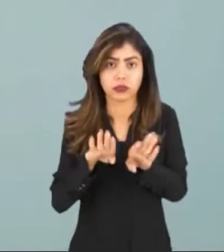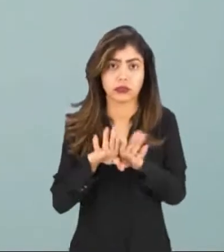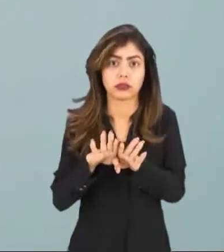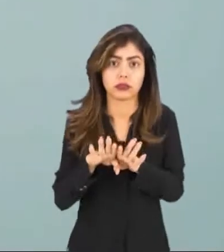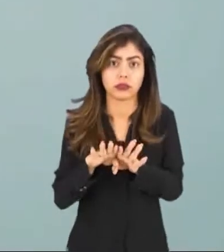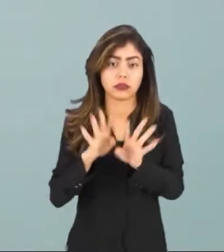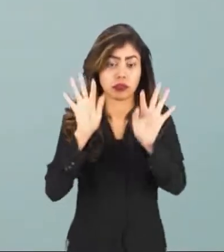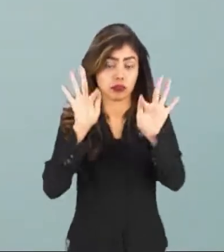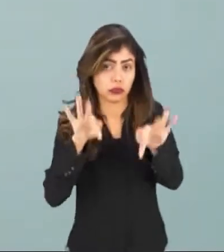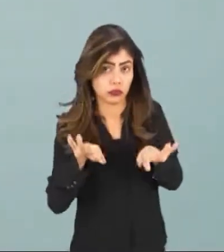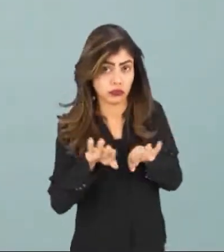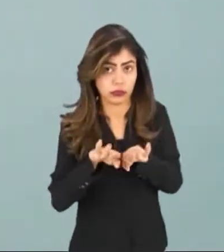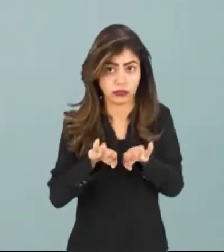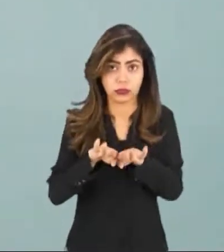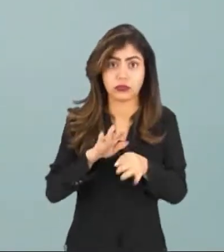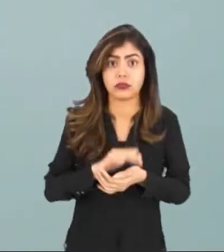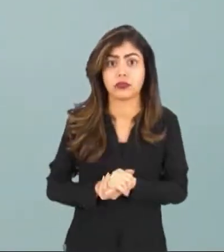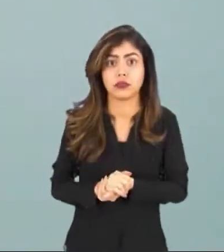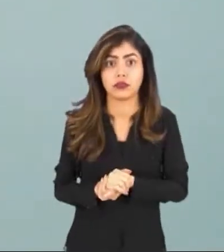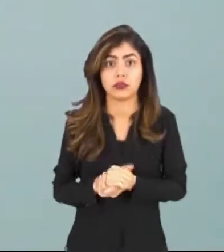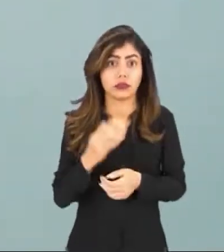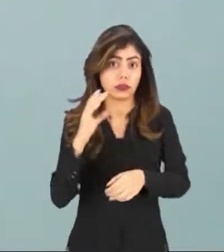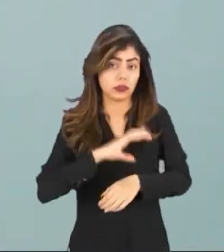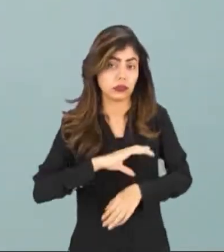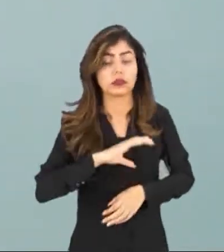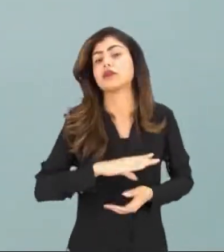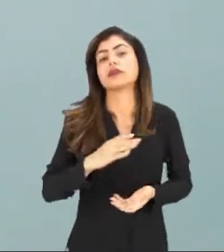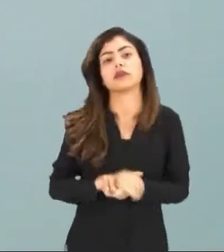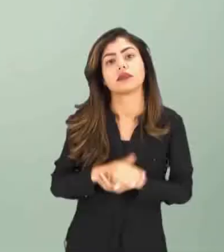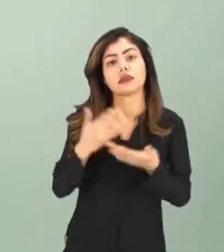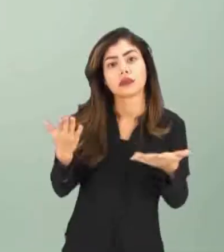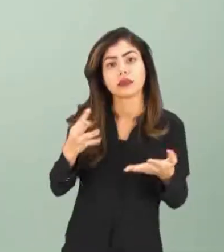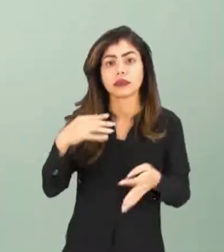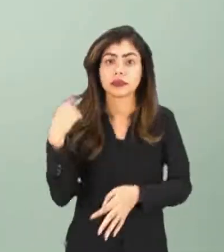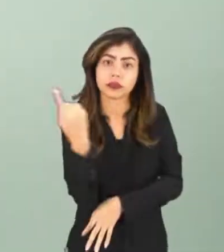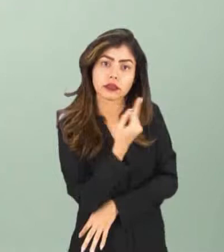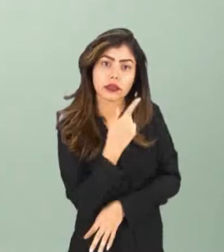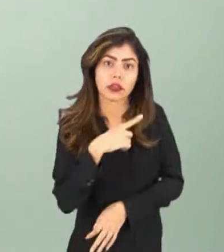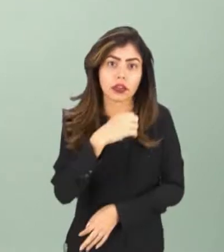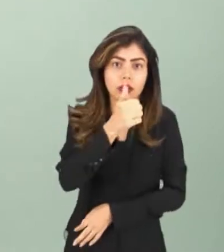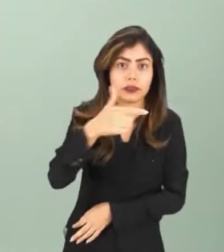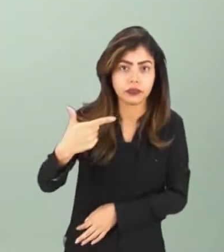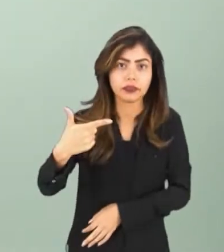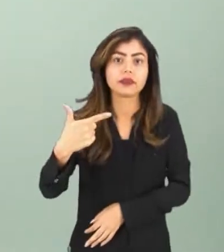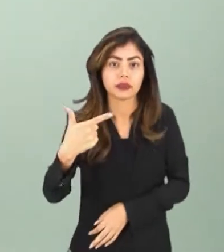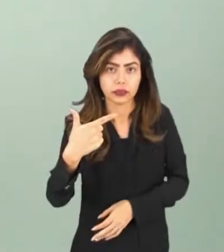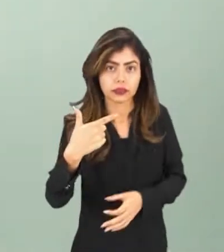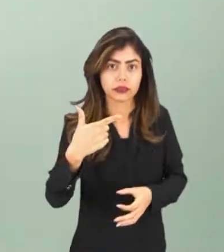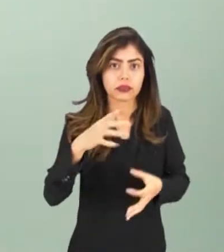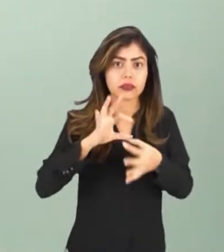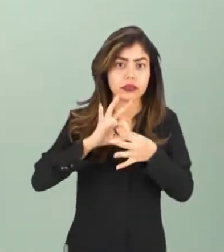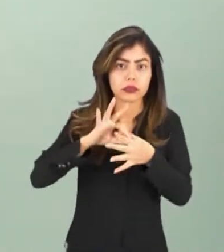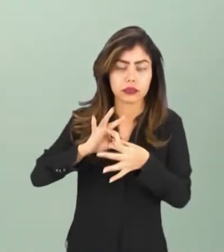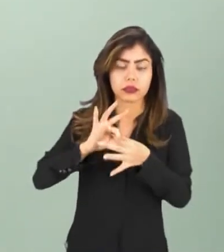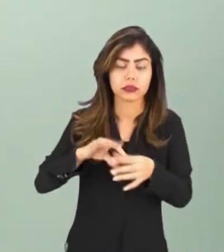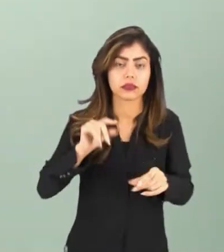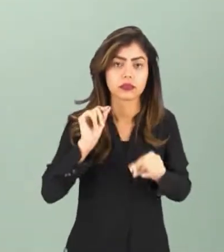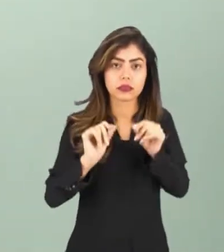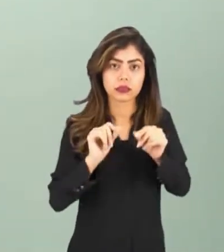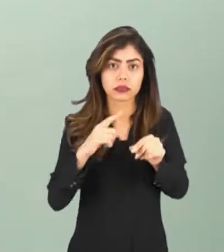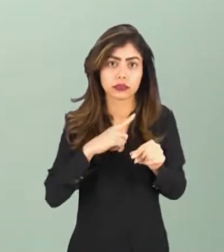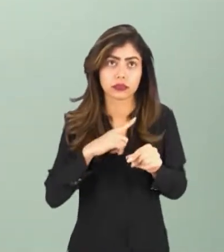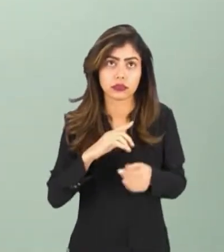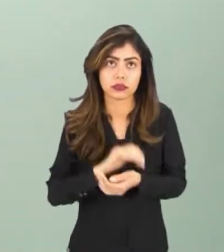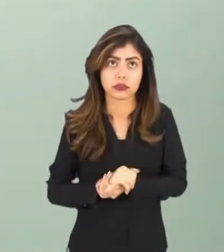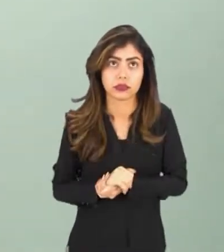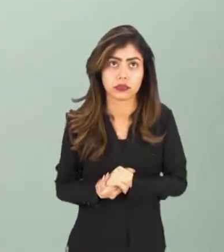conclusión vamos a ver portugués entonces nos tenemos dos tipos de conectores y nos